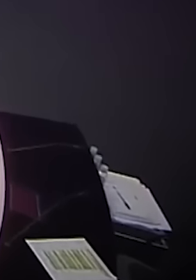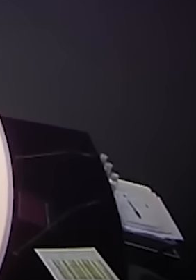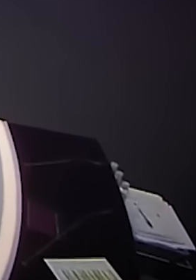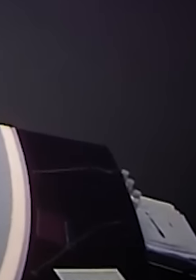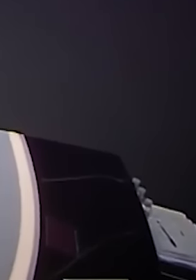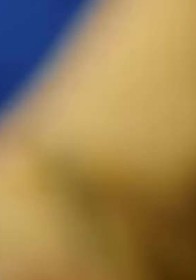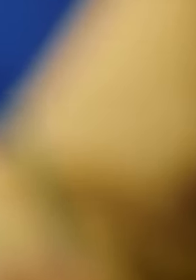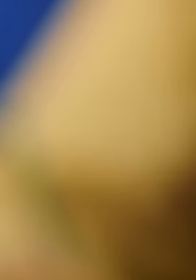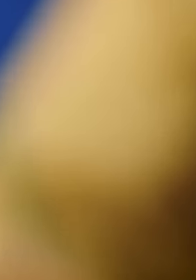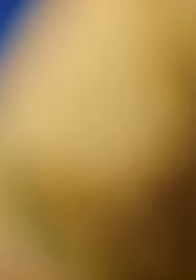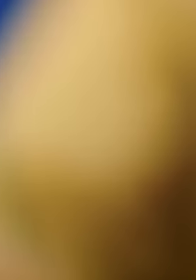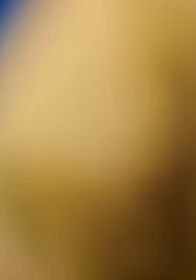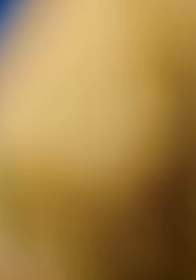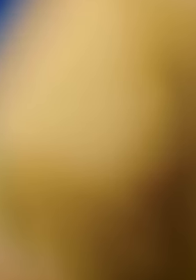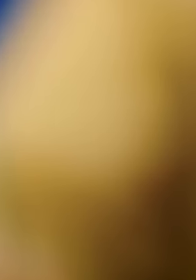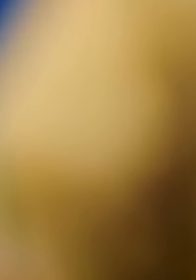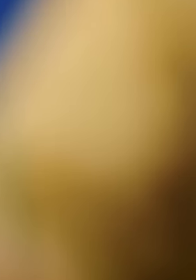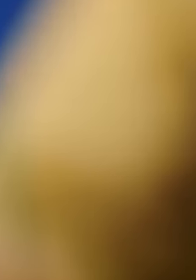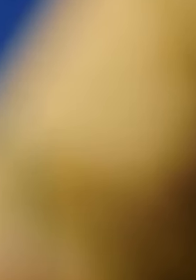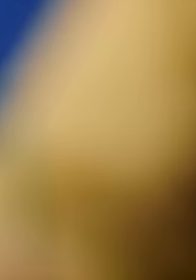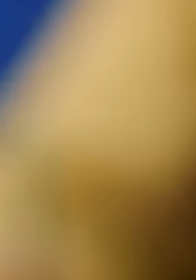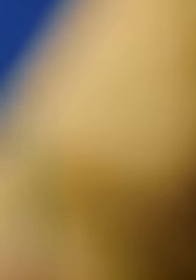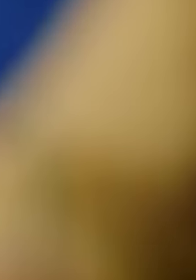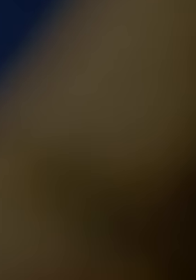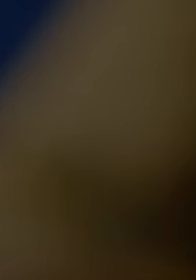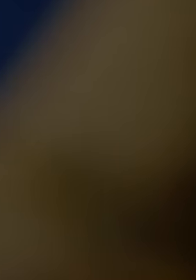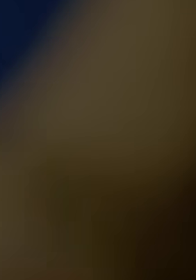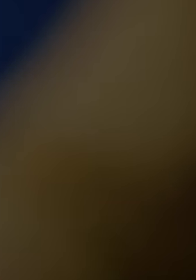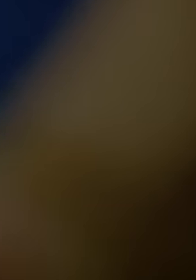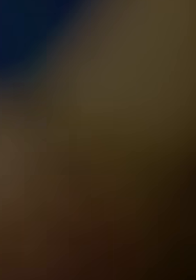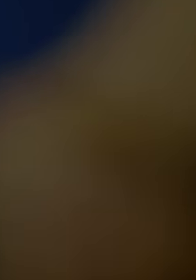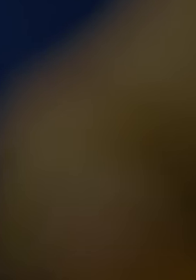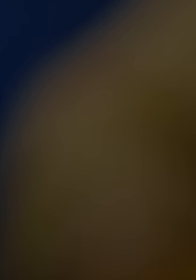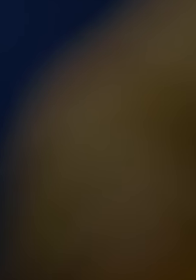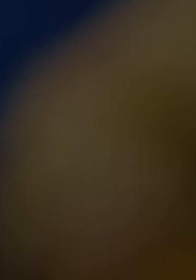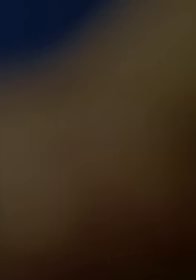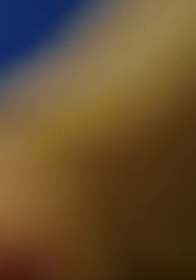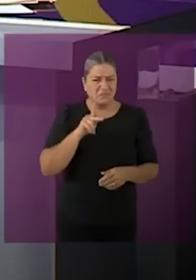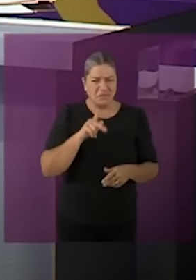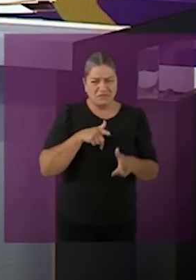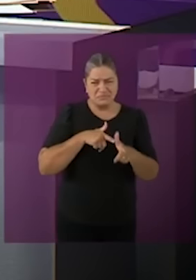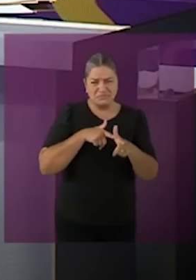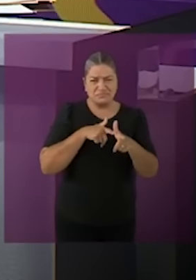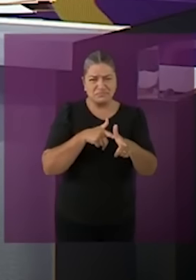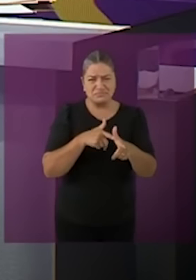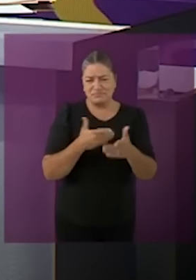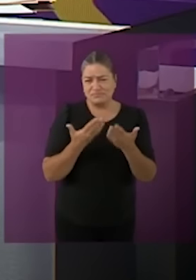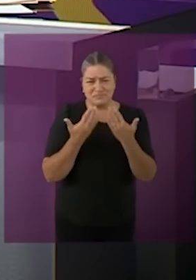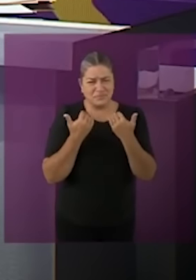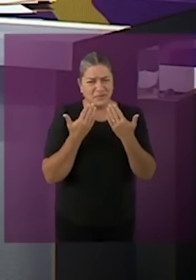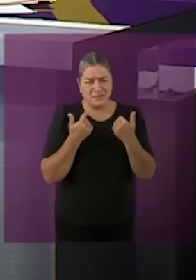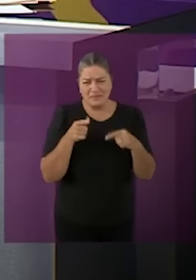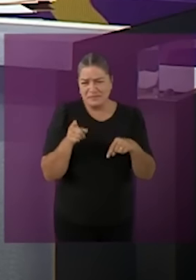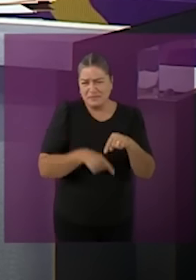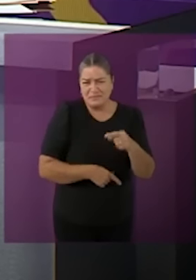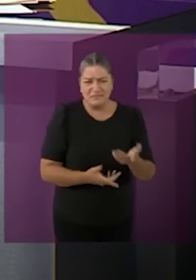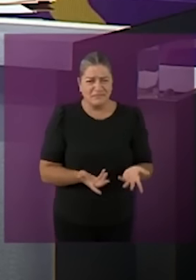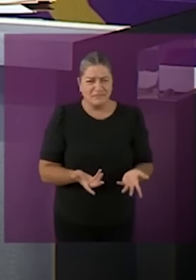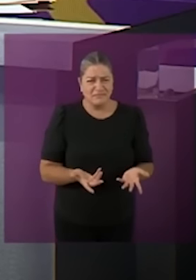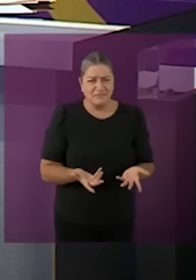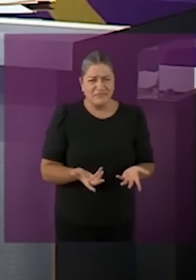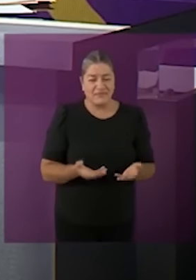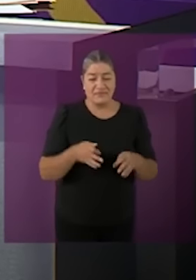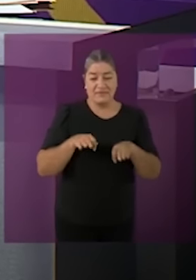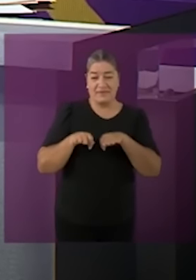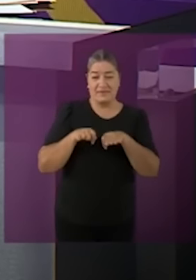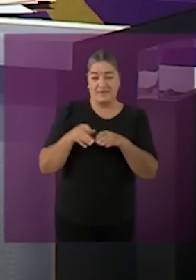un nuevo esquema que se acerque más al debate y menos al interrogatorio. Pero al margen de esas cuestiones de forma,